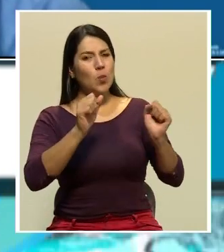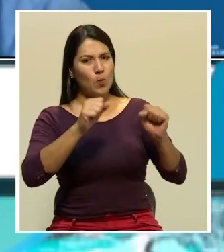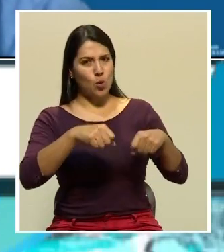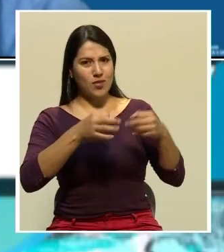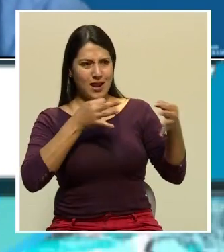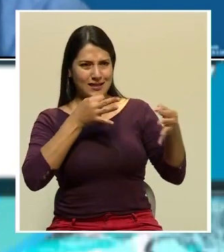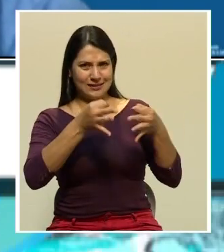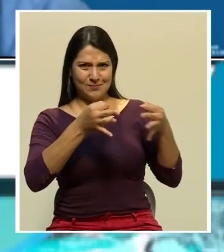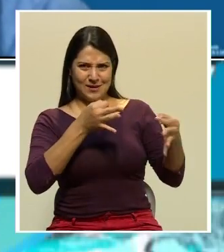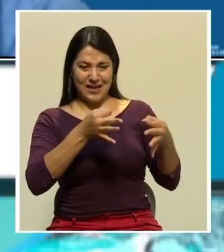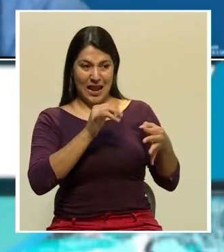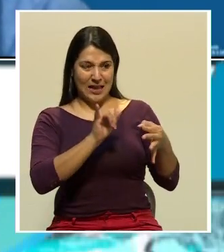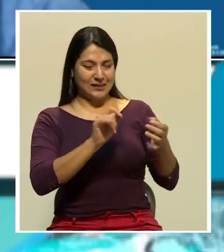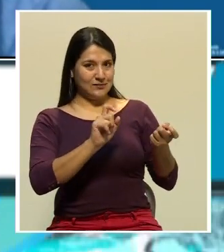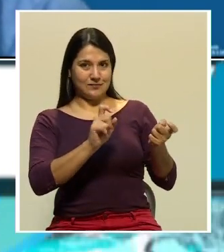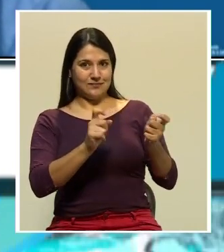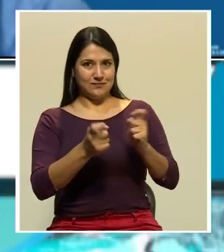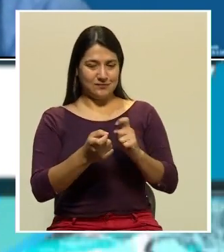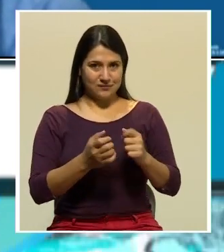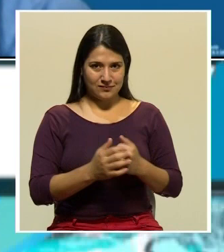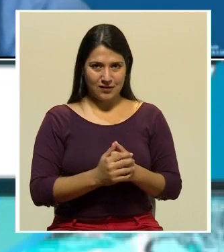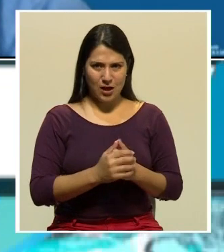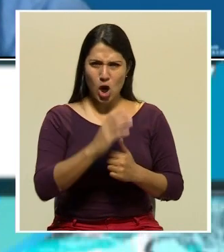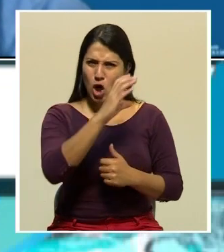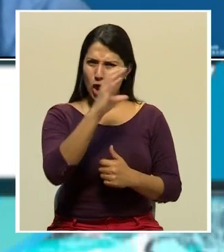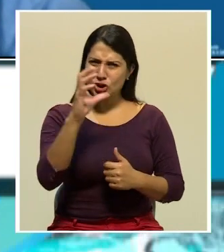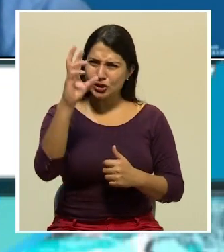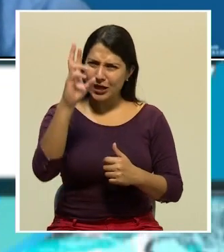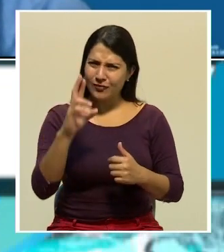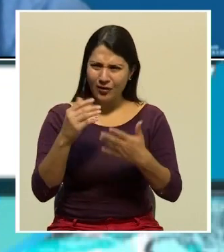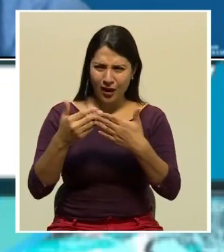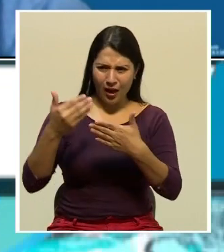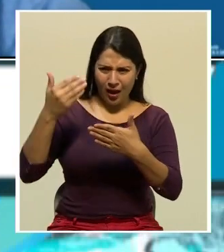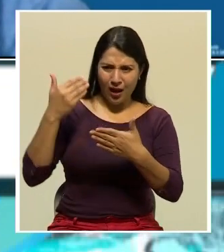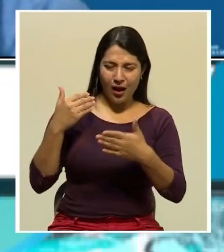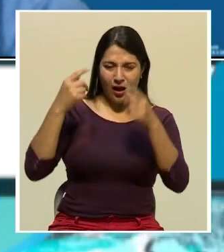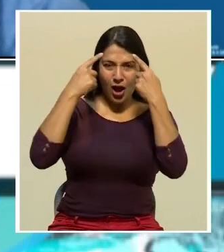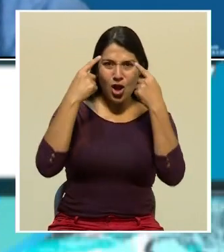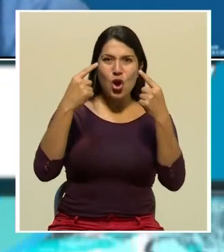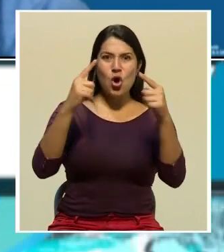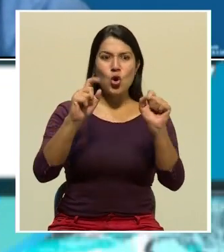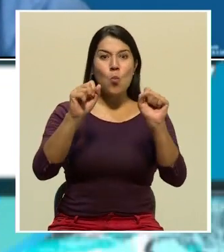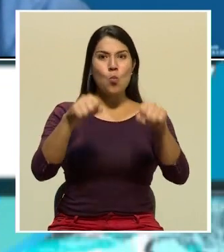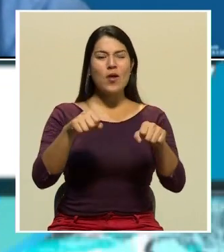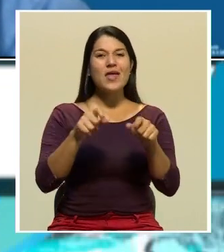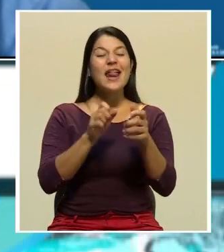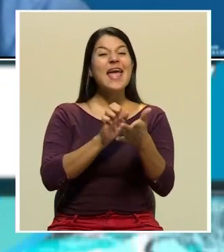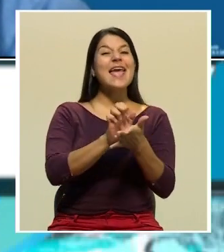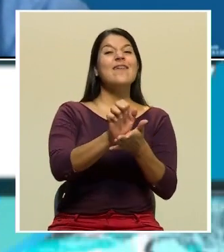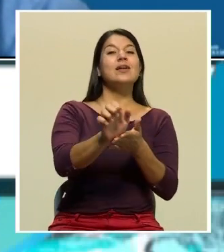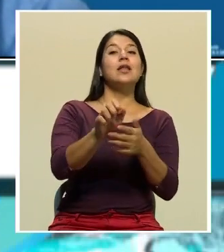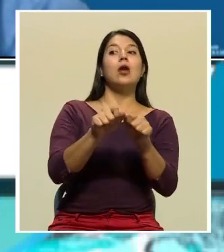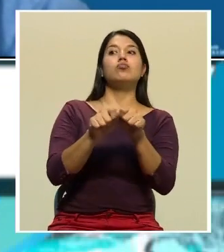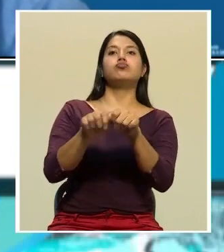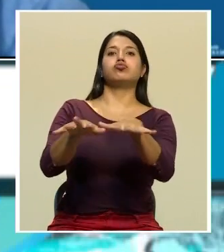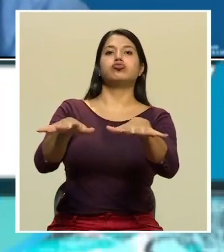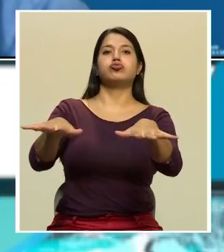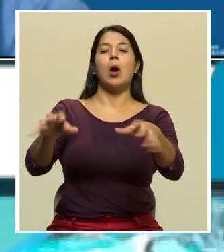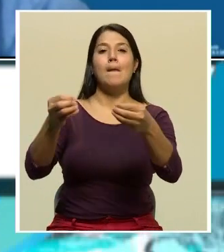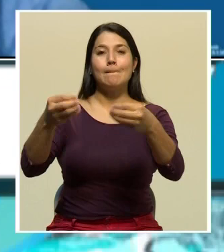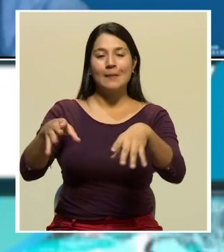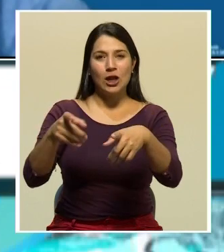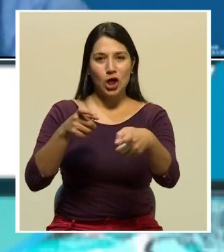adecuado este cambio? Costa Rica había logrado hasta ahora evitar la transmisión comunitaria que